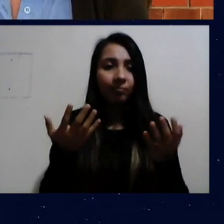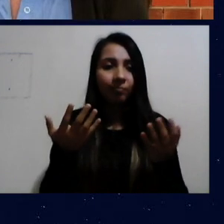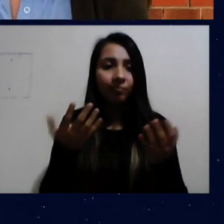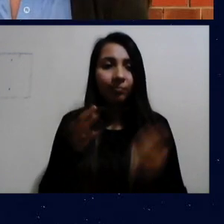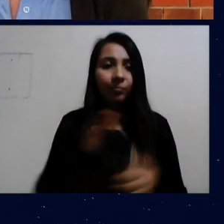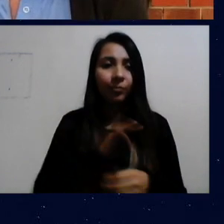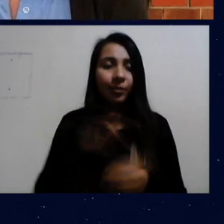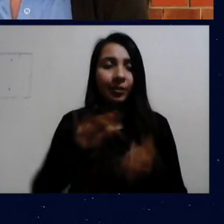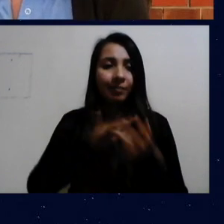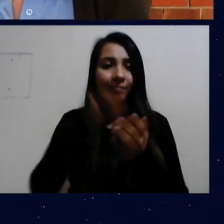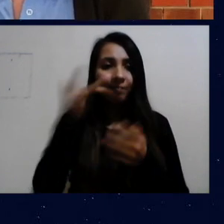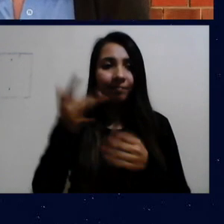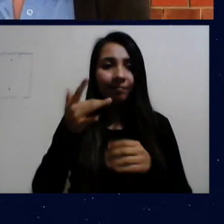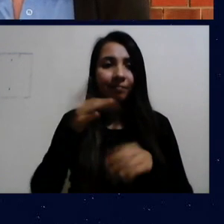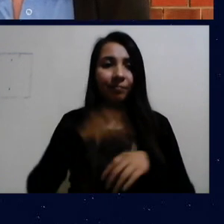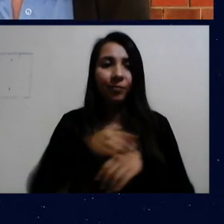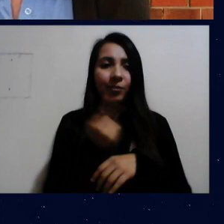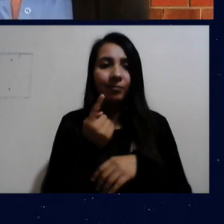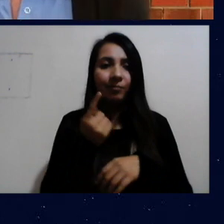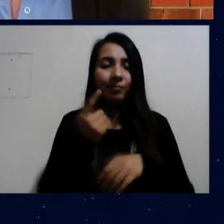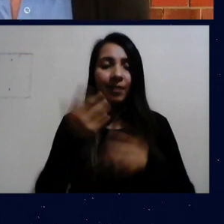claro.